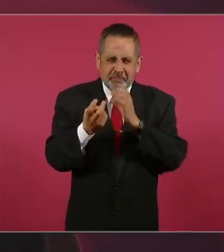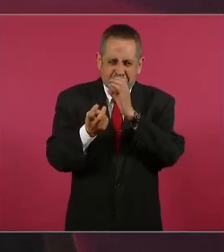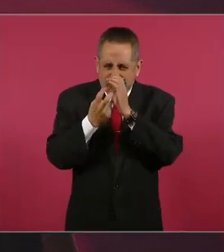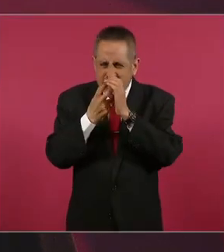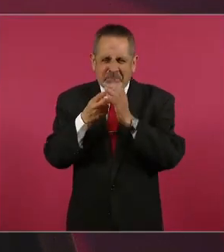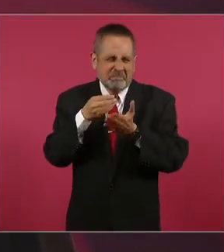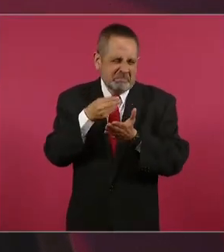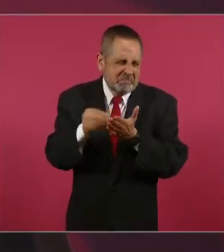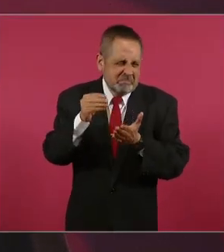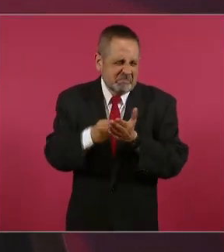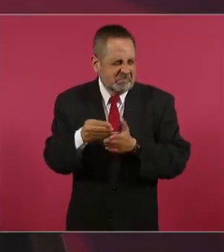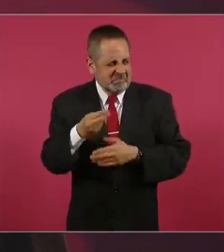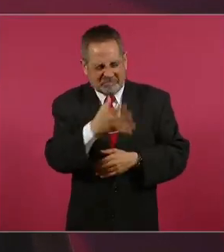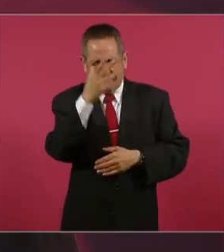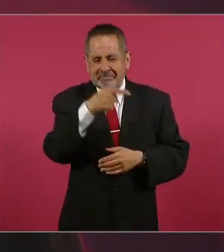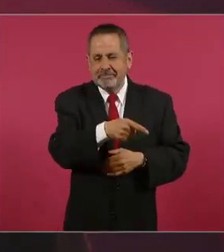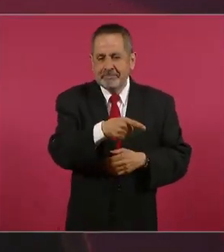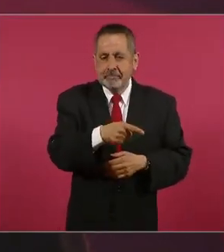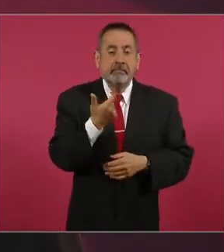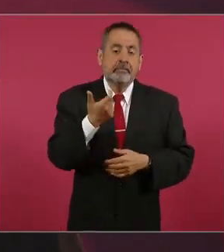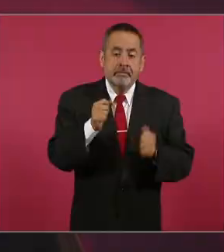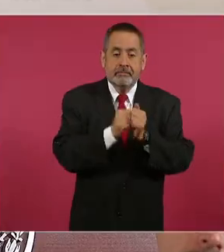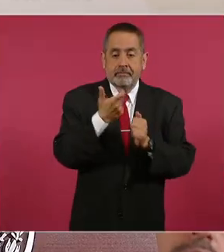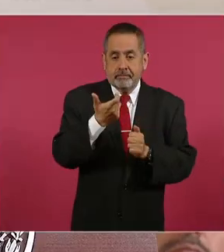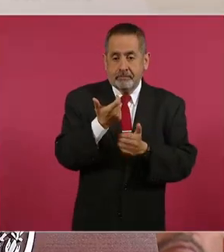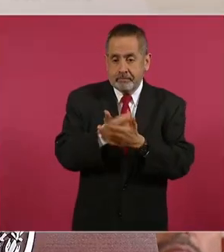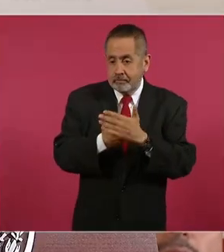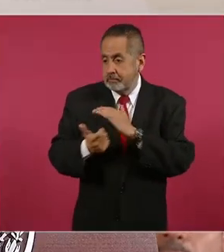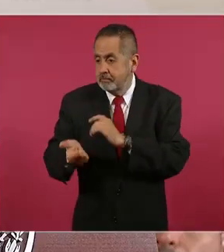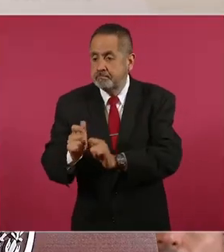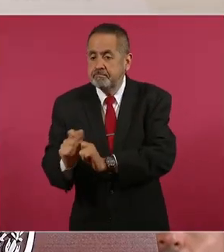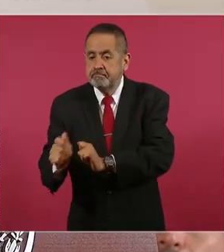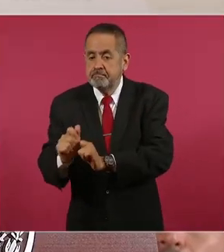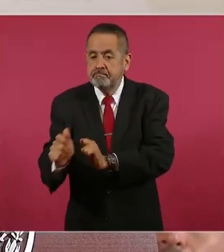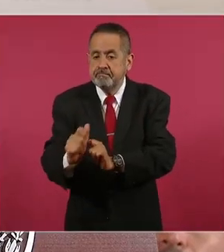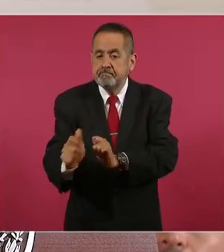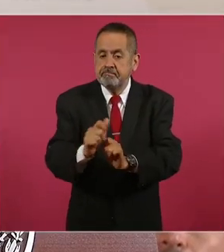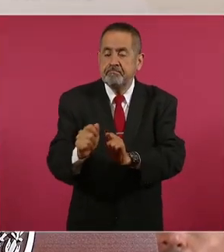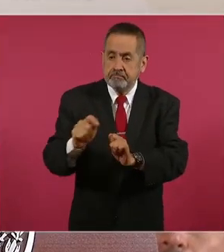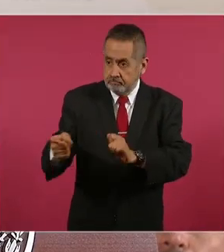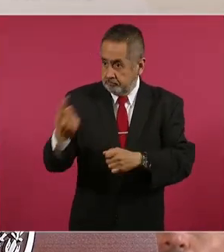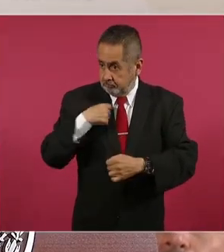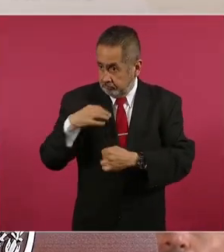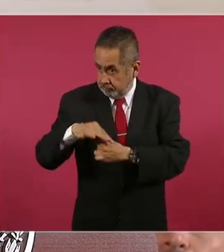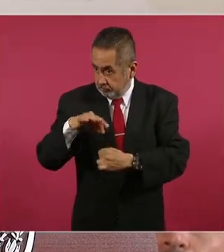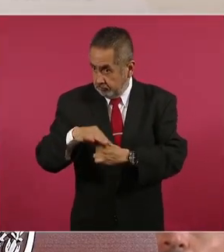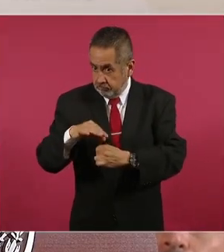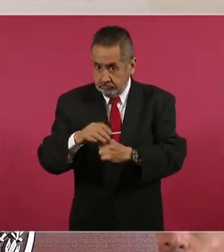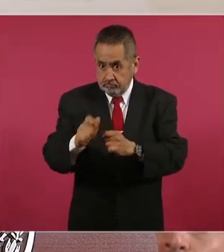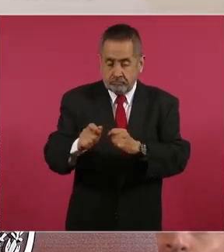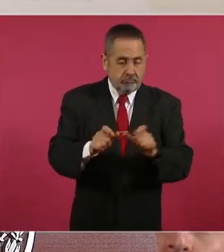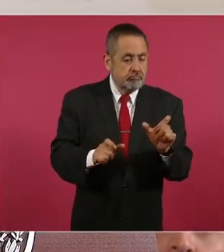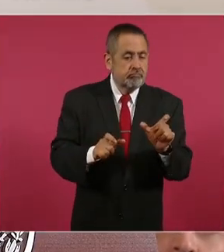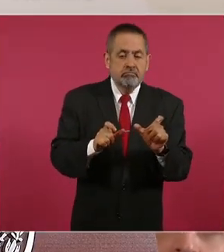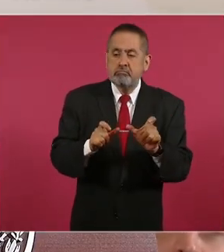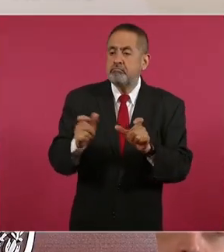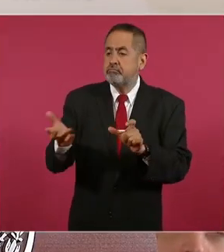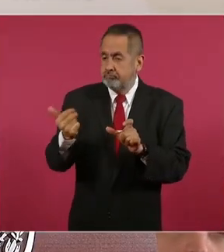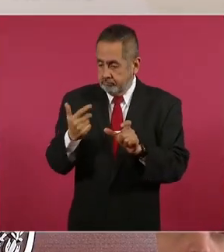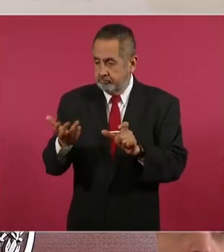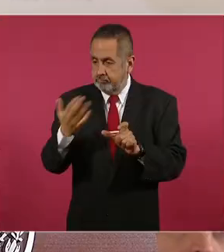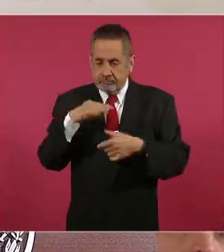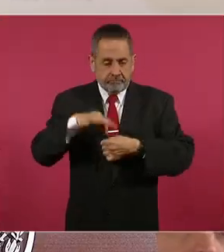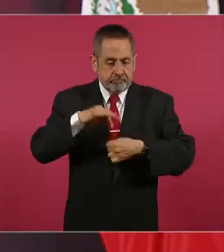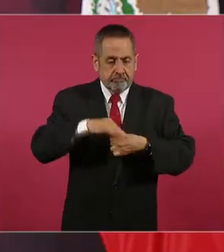marranos y dinero en efectivo para comprar credenciales, para comprar